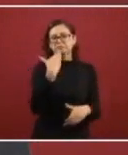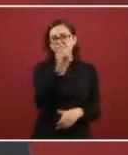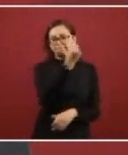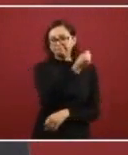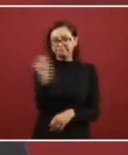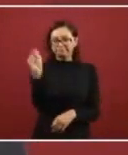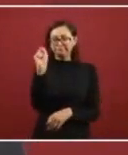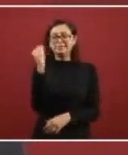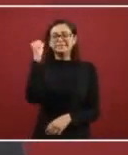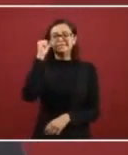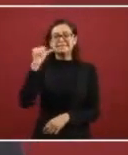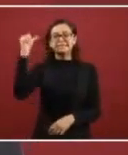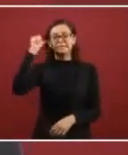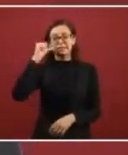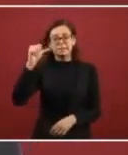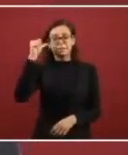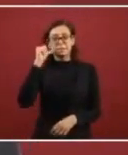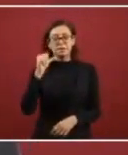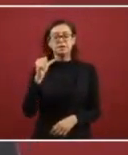actuar con